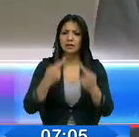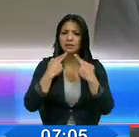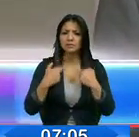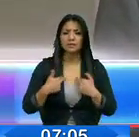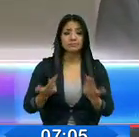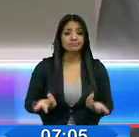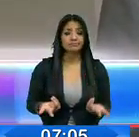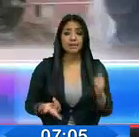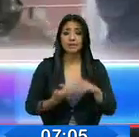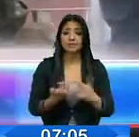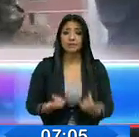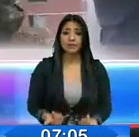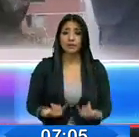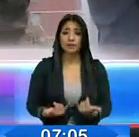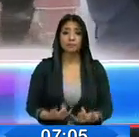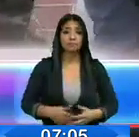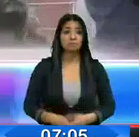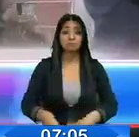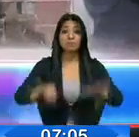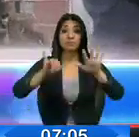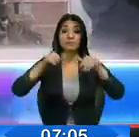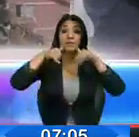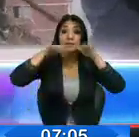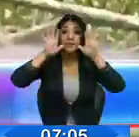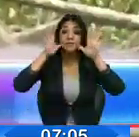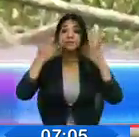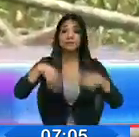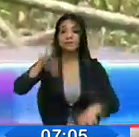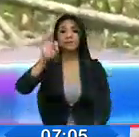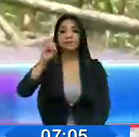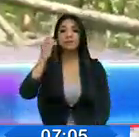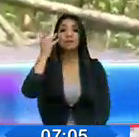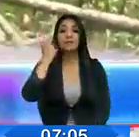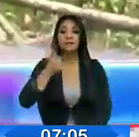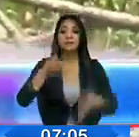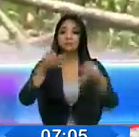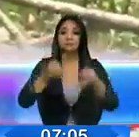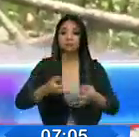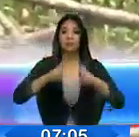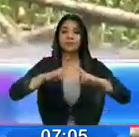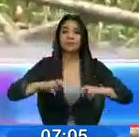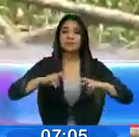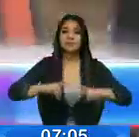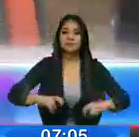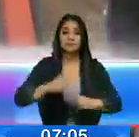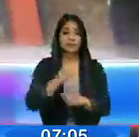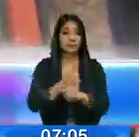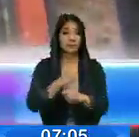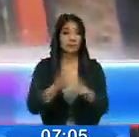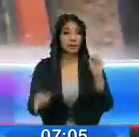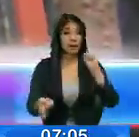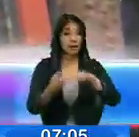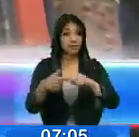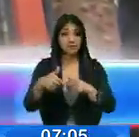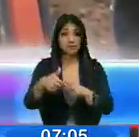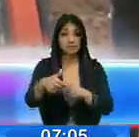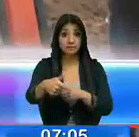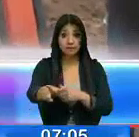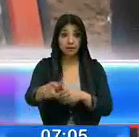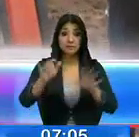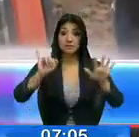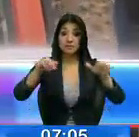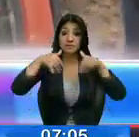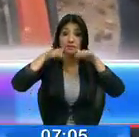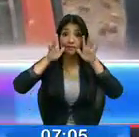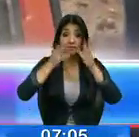hasta el momento 6 de diciembre se cumplen los 90 días de investigación previa por lo cual señala que si hasta esa fecha no existe indicio alguno